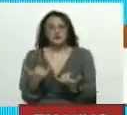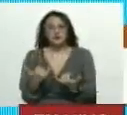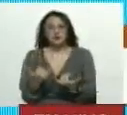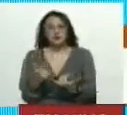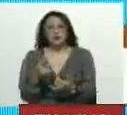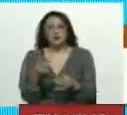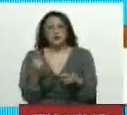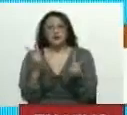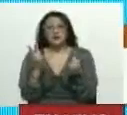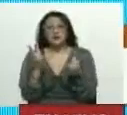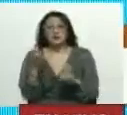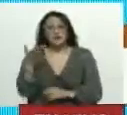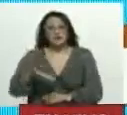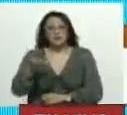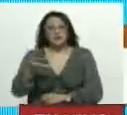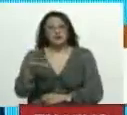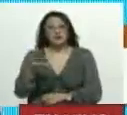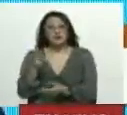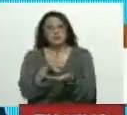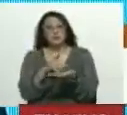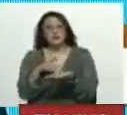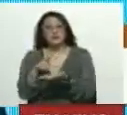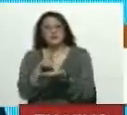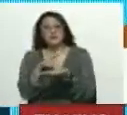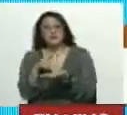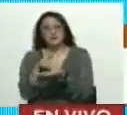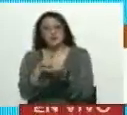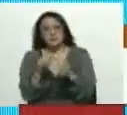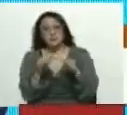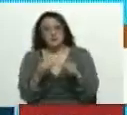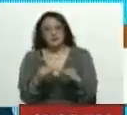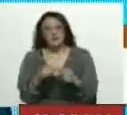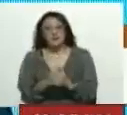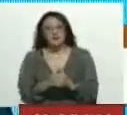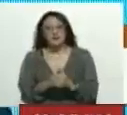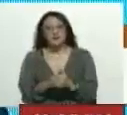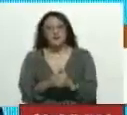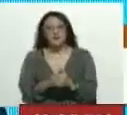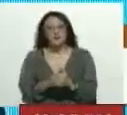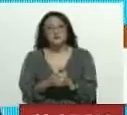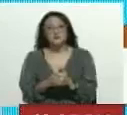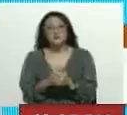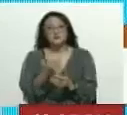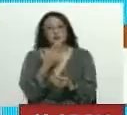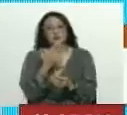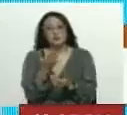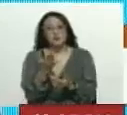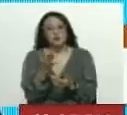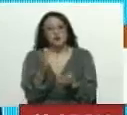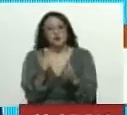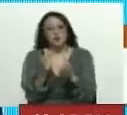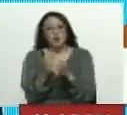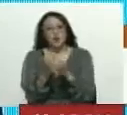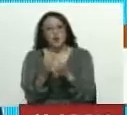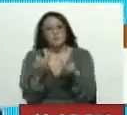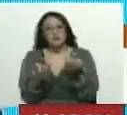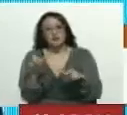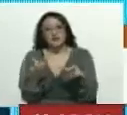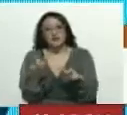fundamental la participación permanente por ejemplo el compañero Enrique dussel